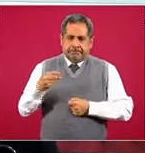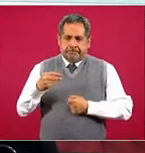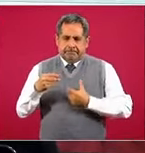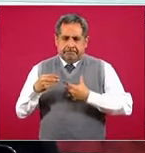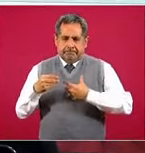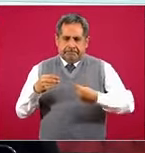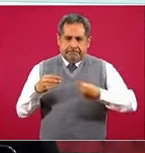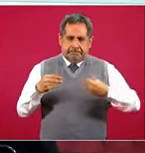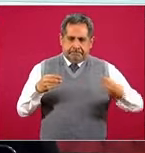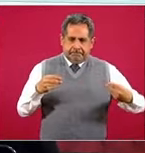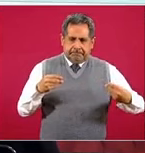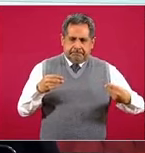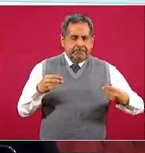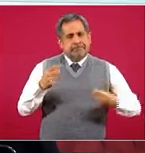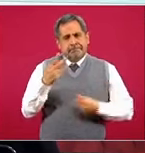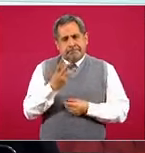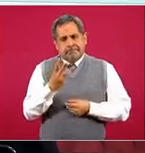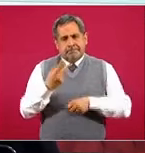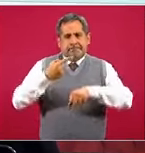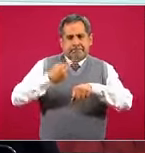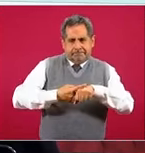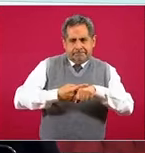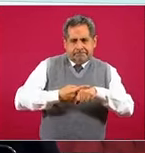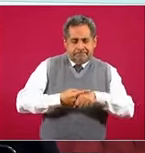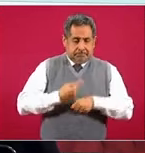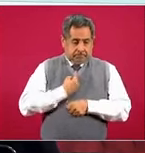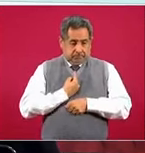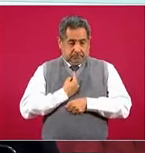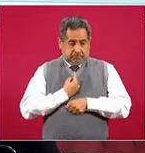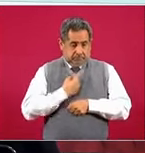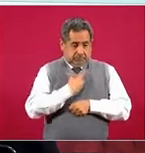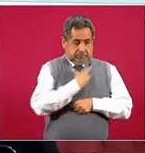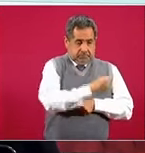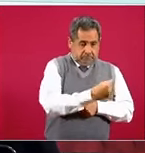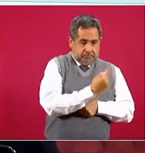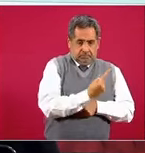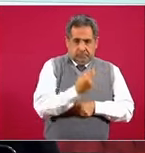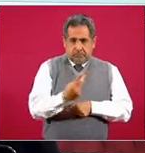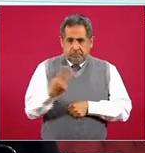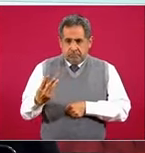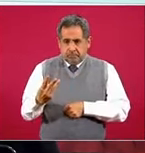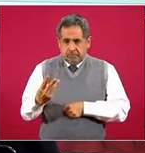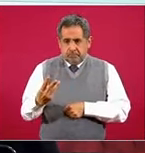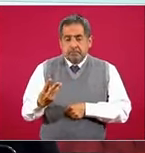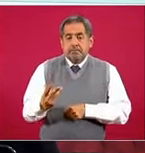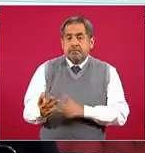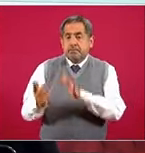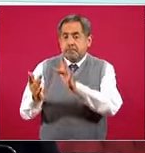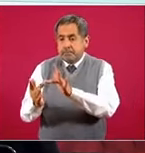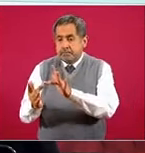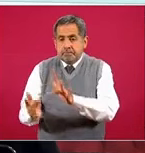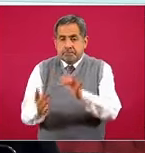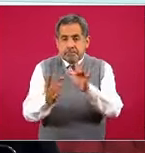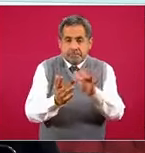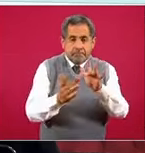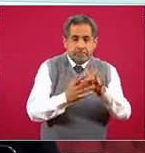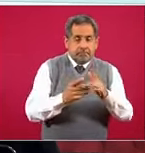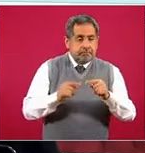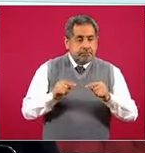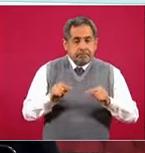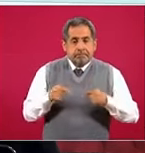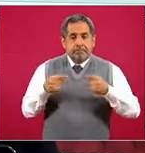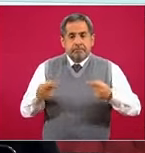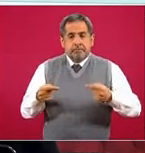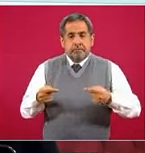3 personas enfermas. Estas 3 a su vez tienen sus contactos específicos y